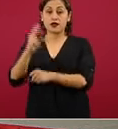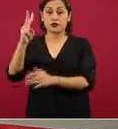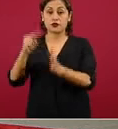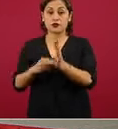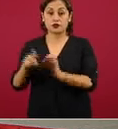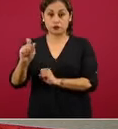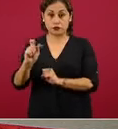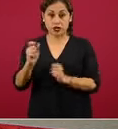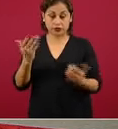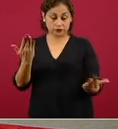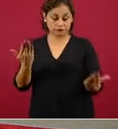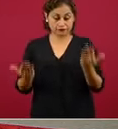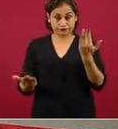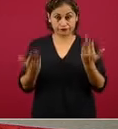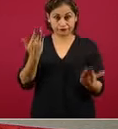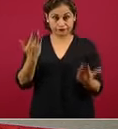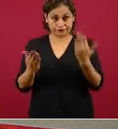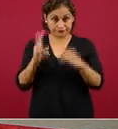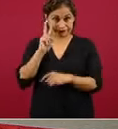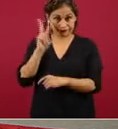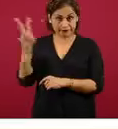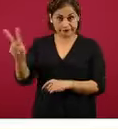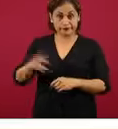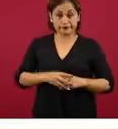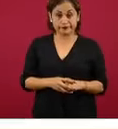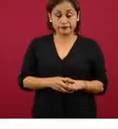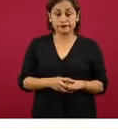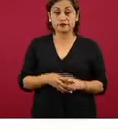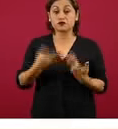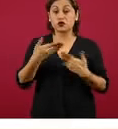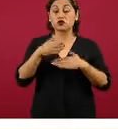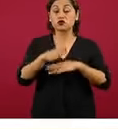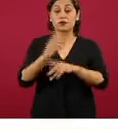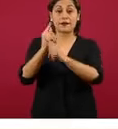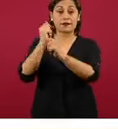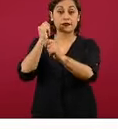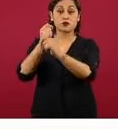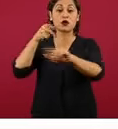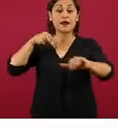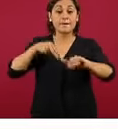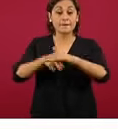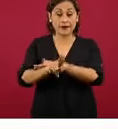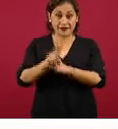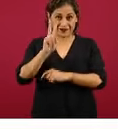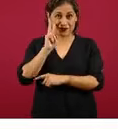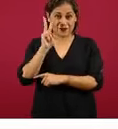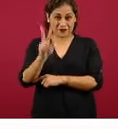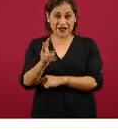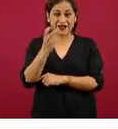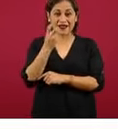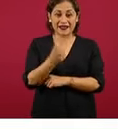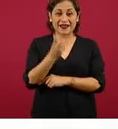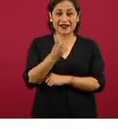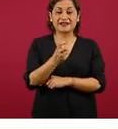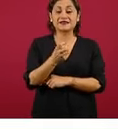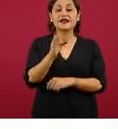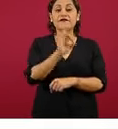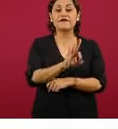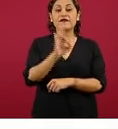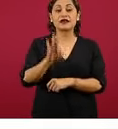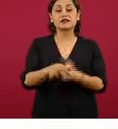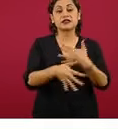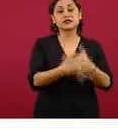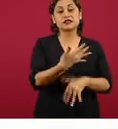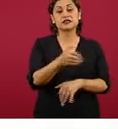Estos son las estadísticas del metro, y como pueden ver, en ciertos días, esto está 15, 16 de diciembre,